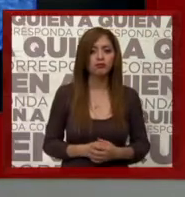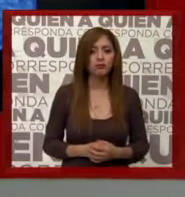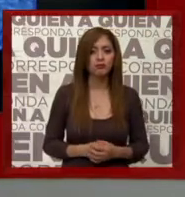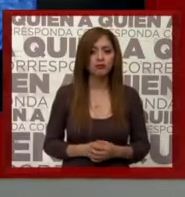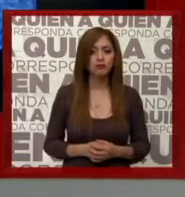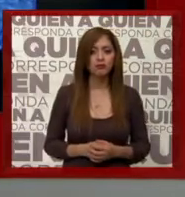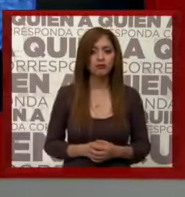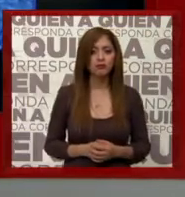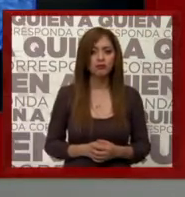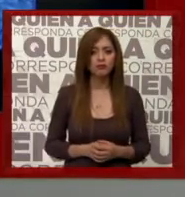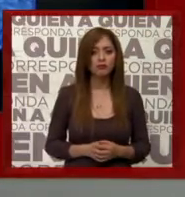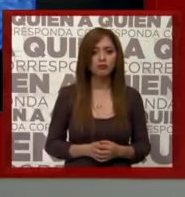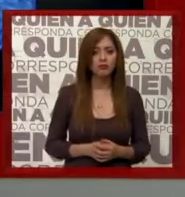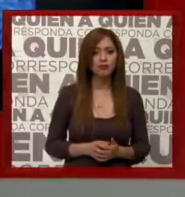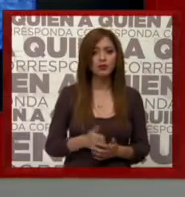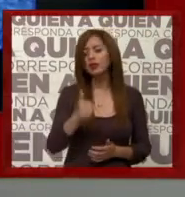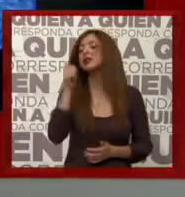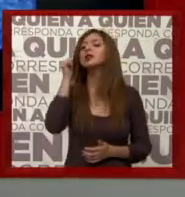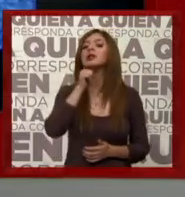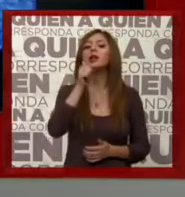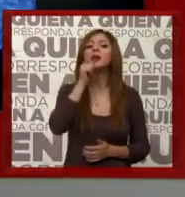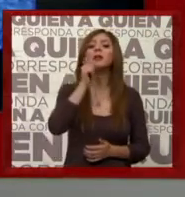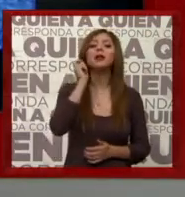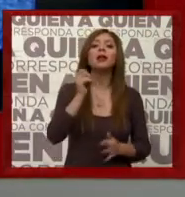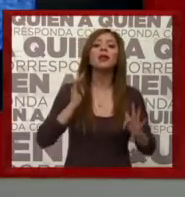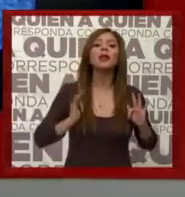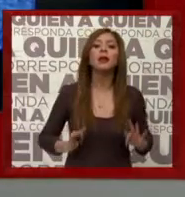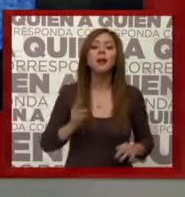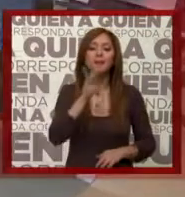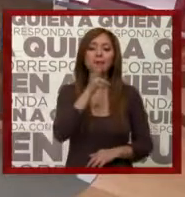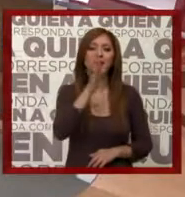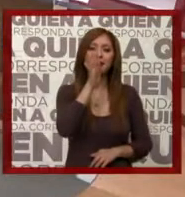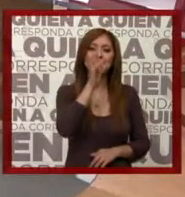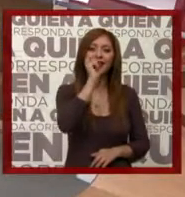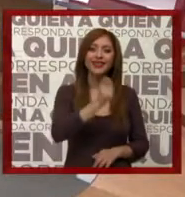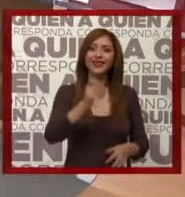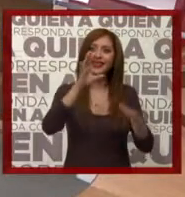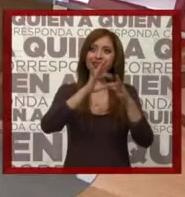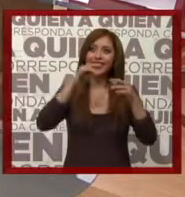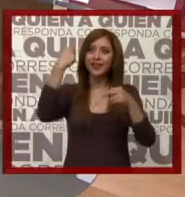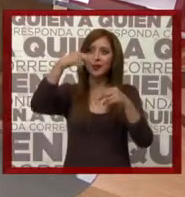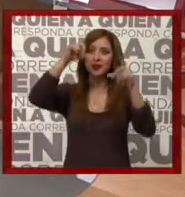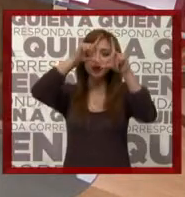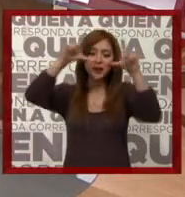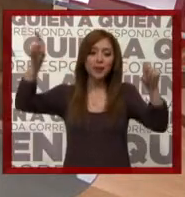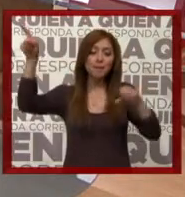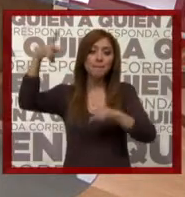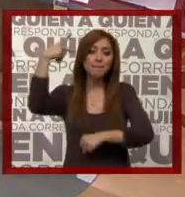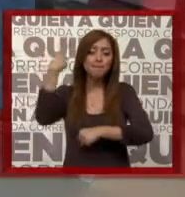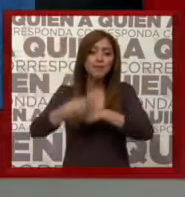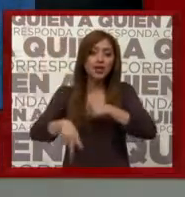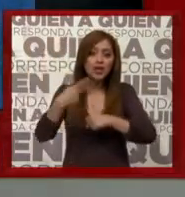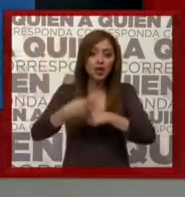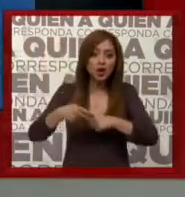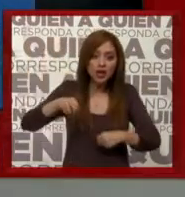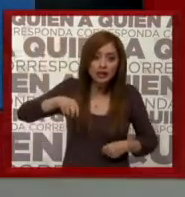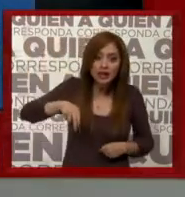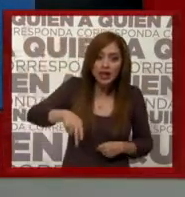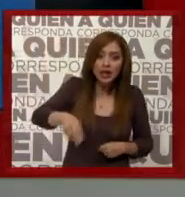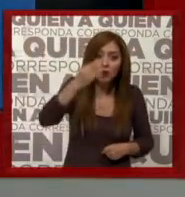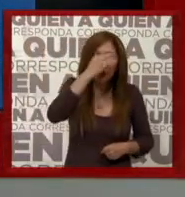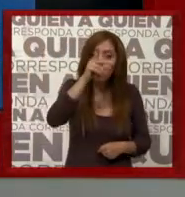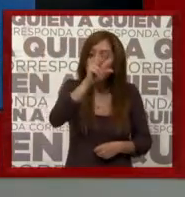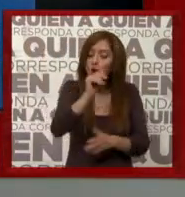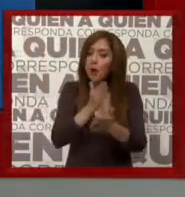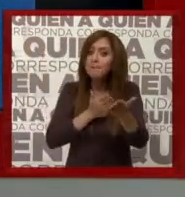Fíjate, siempre es tranquilo que un papá sepa que su hijo está en una escuela donde hay un letrero que dice peligro. Escaleras en malas condiciones, no